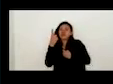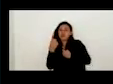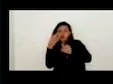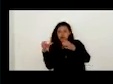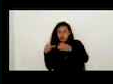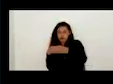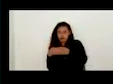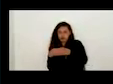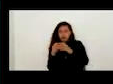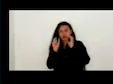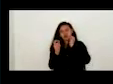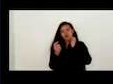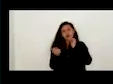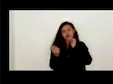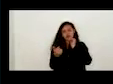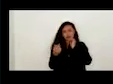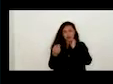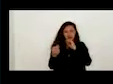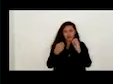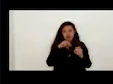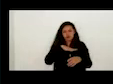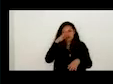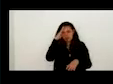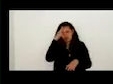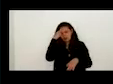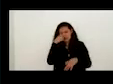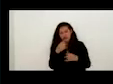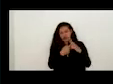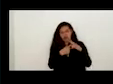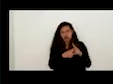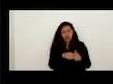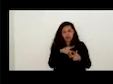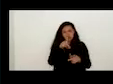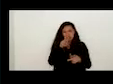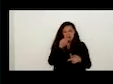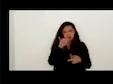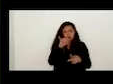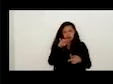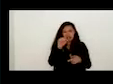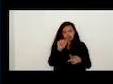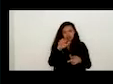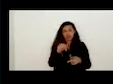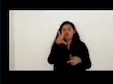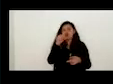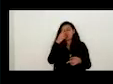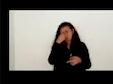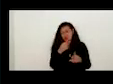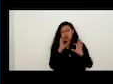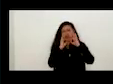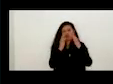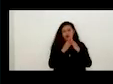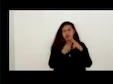poquito y no los consideramos como una fuente principal de proteínas, sino como una fuente principal de